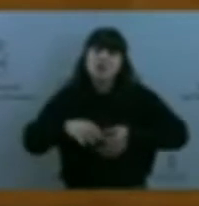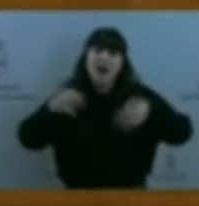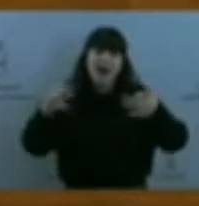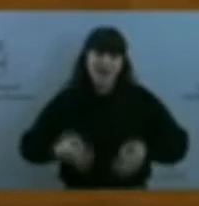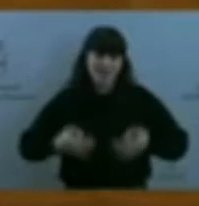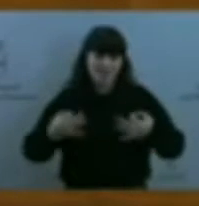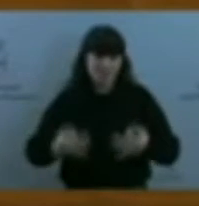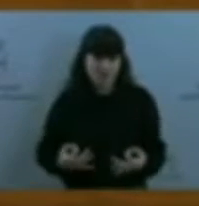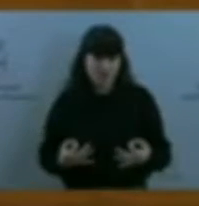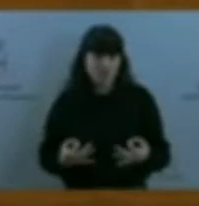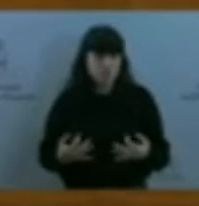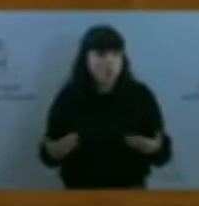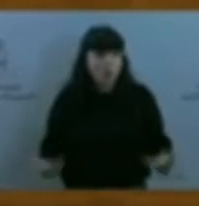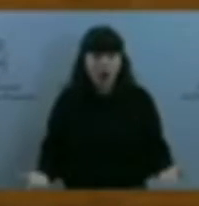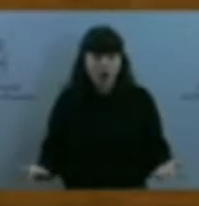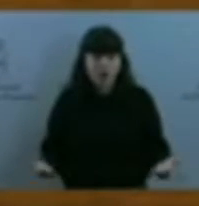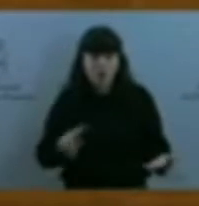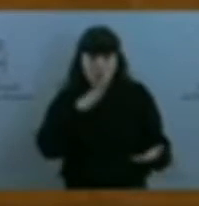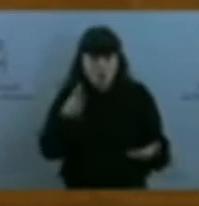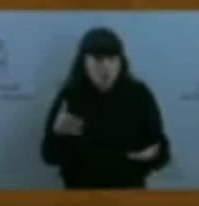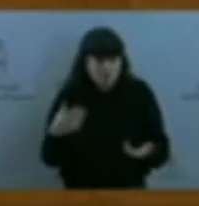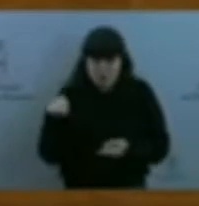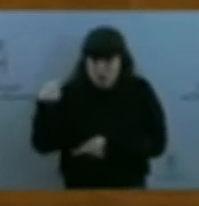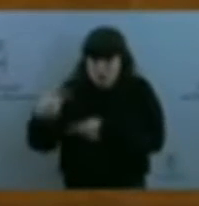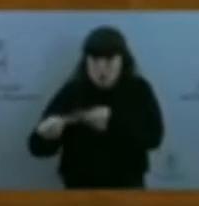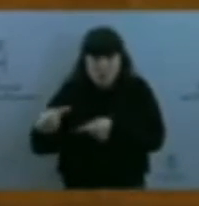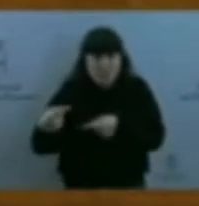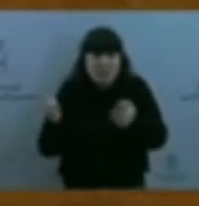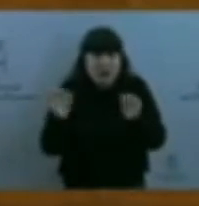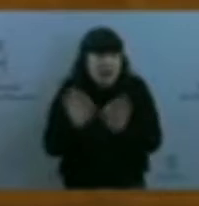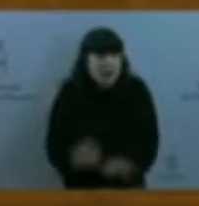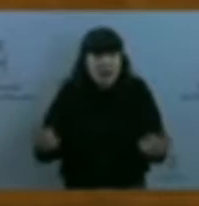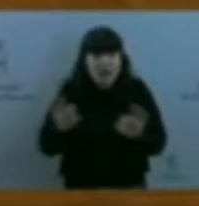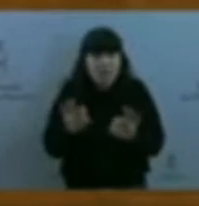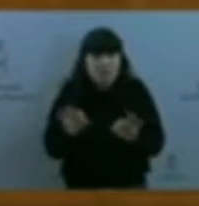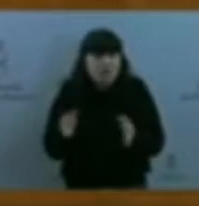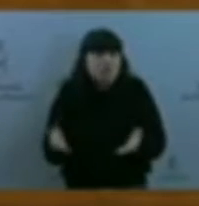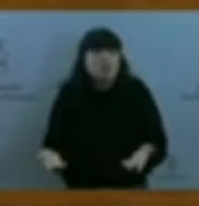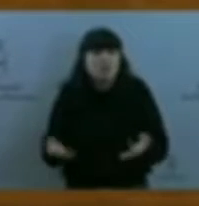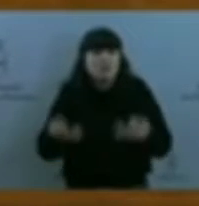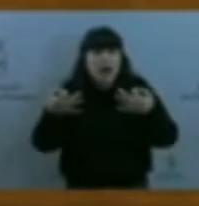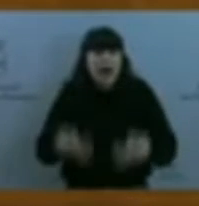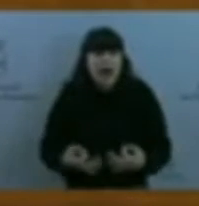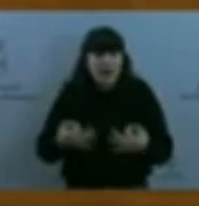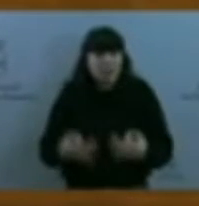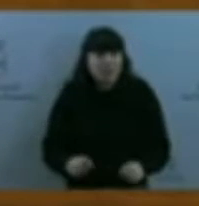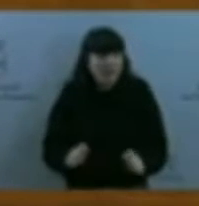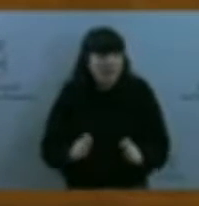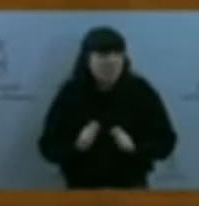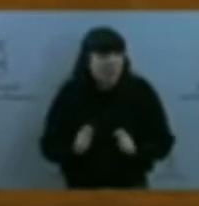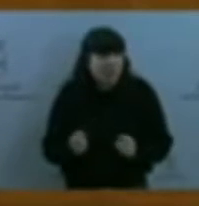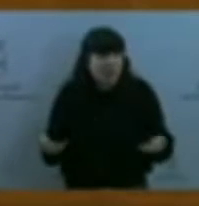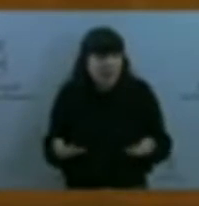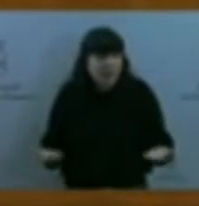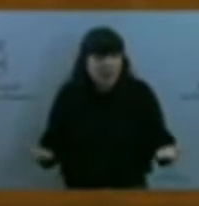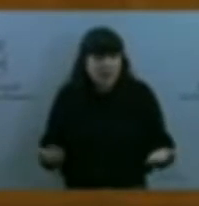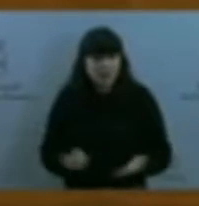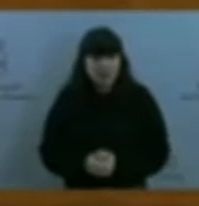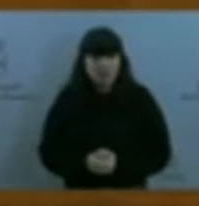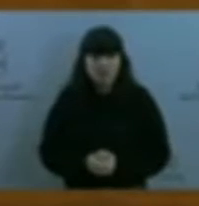consecuencia, entonces, ¿qué garantías está ofreciendo usted? En realidad, no hay consecuencias